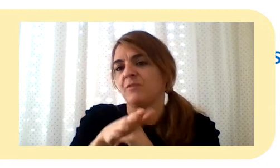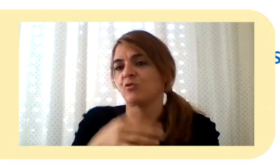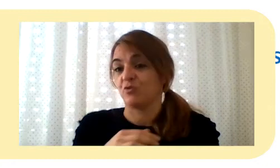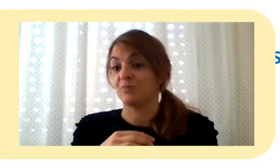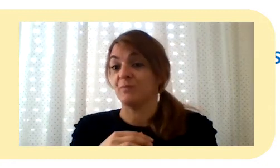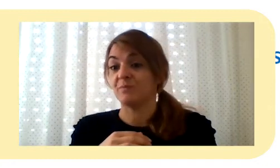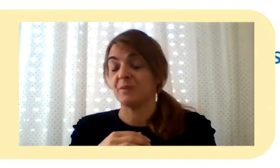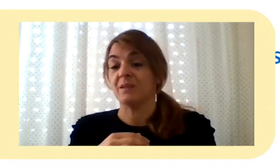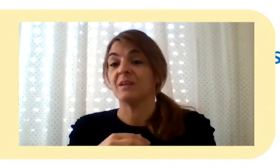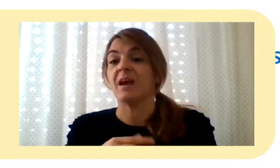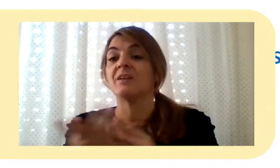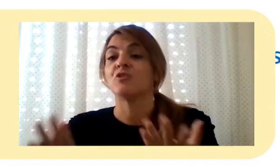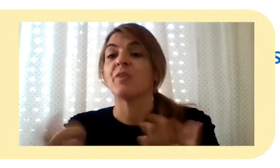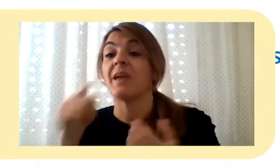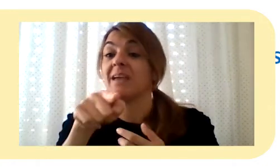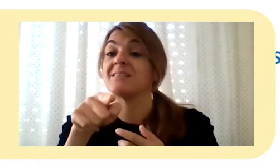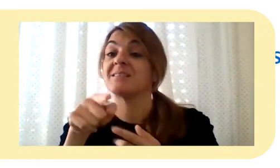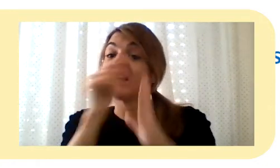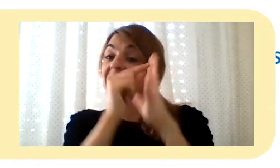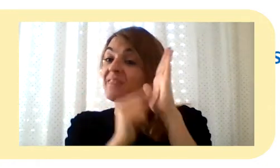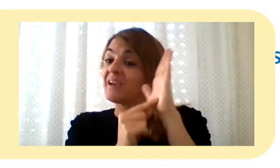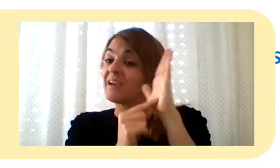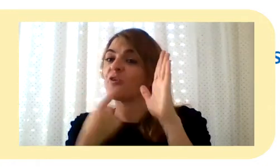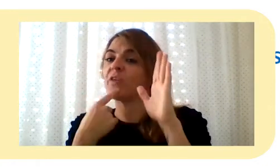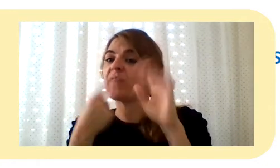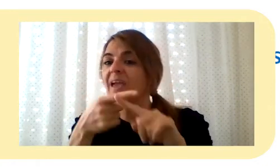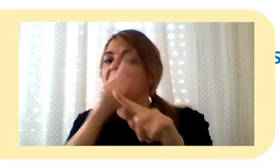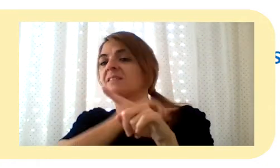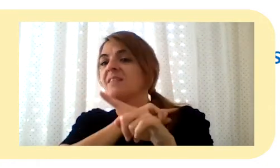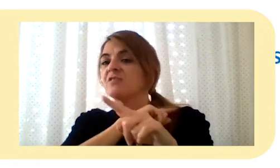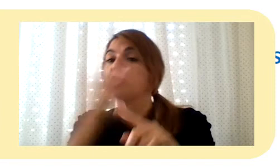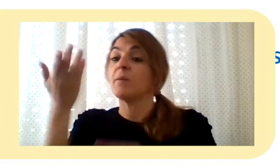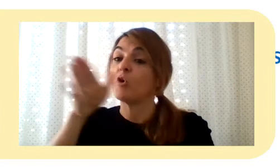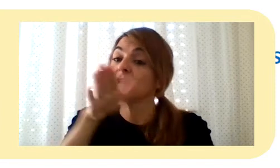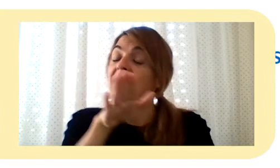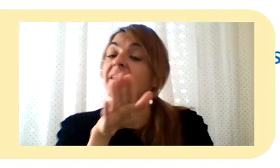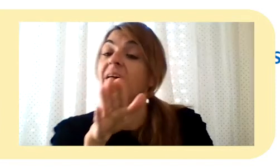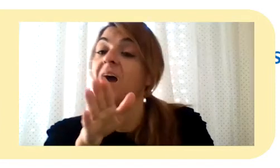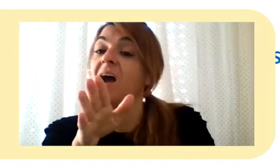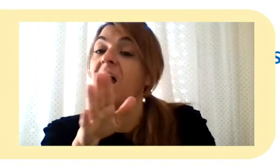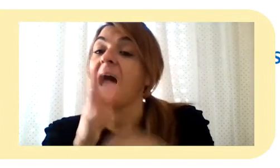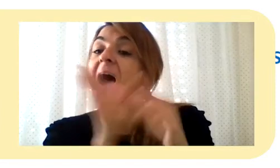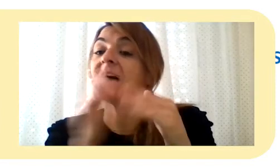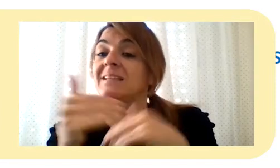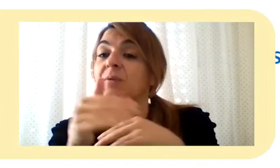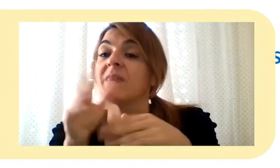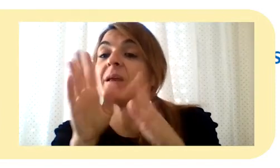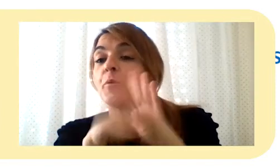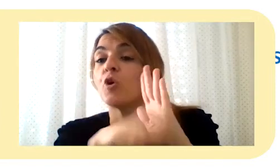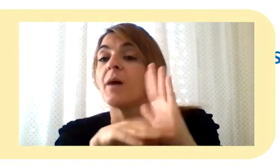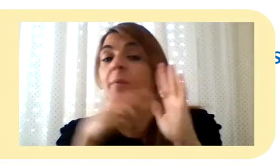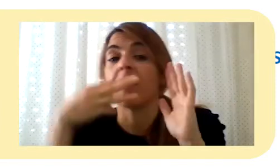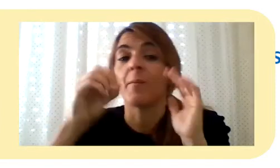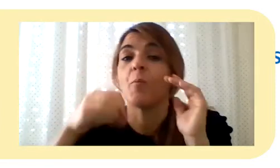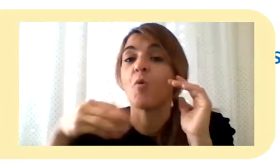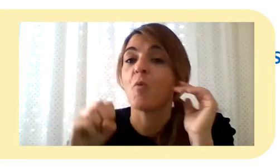país. ¿Cómo era este indicador que se llama exceso de mortalidad? Se recoge a través del programa MOMO, que